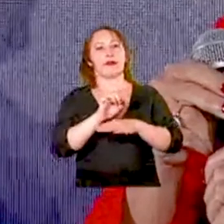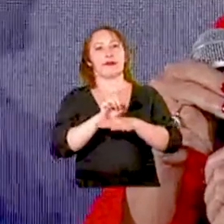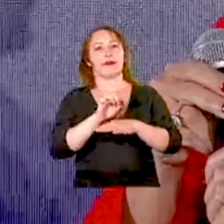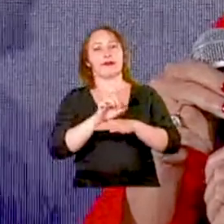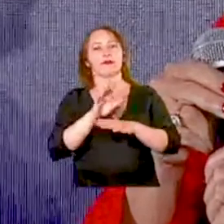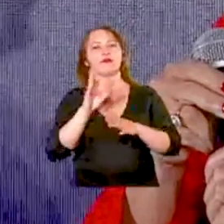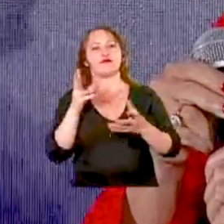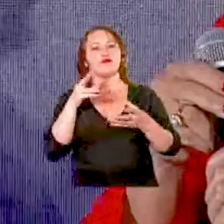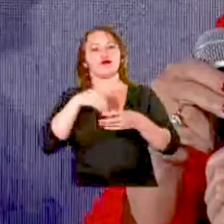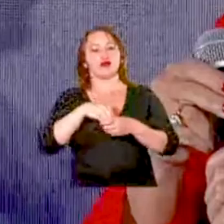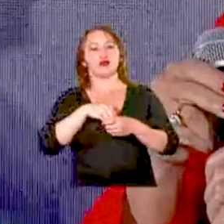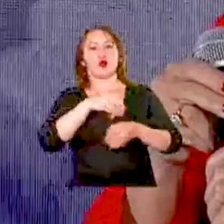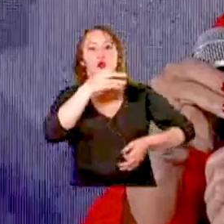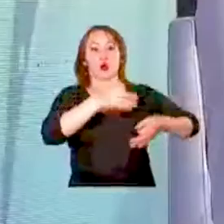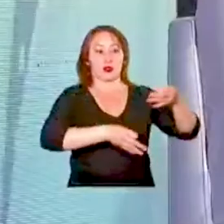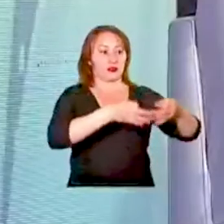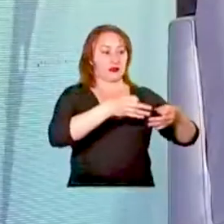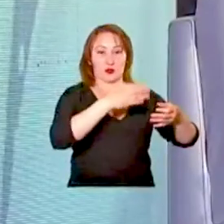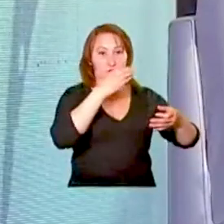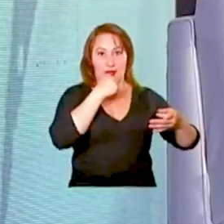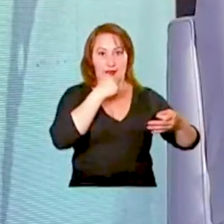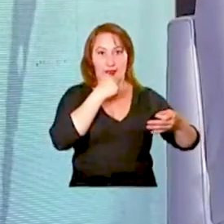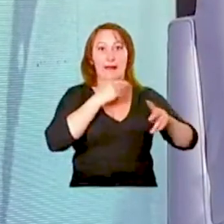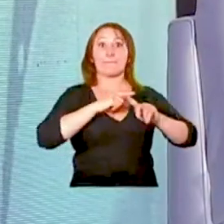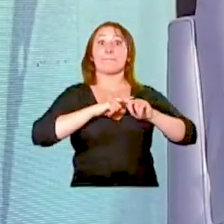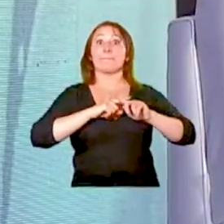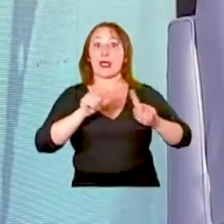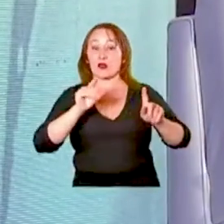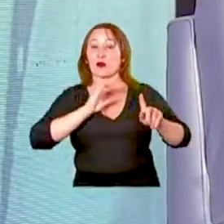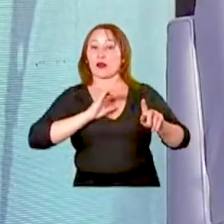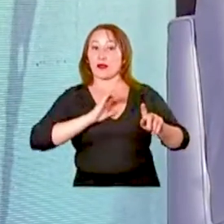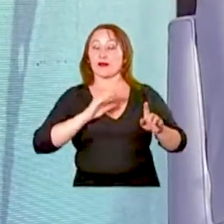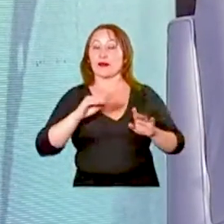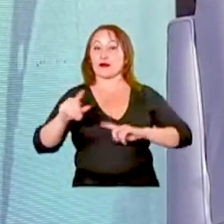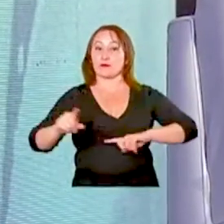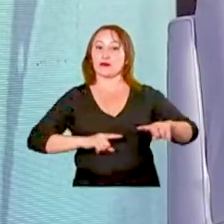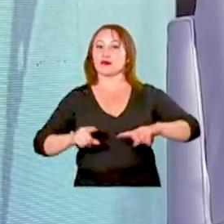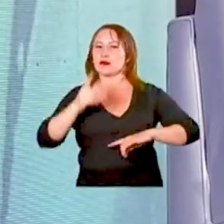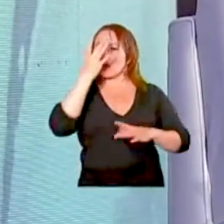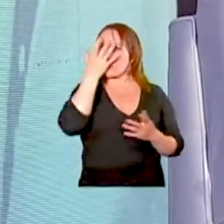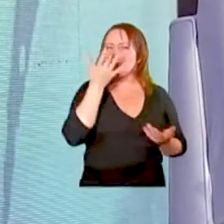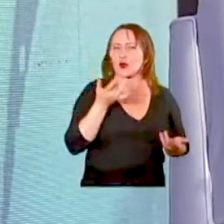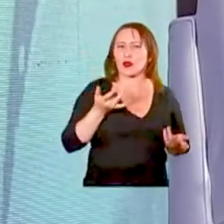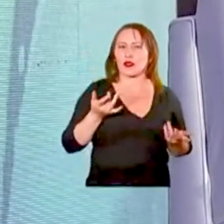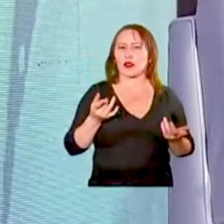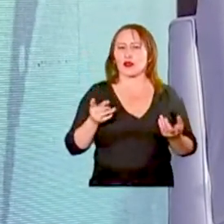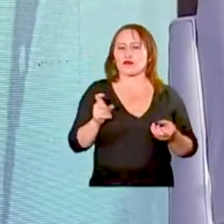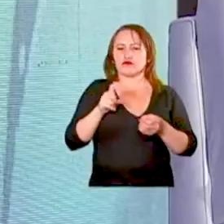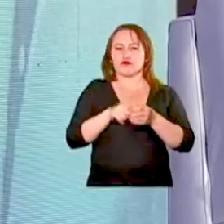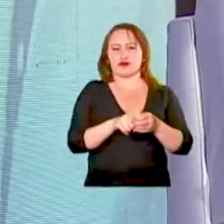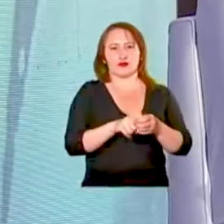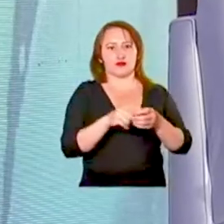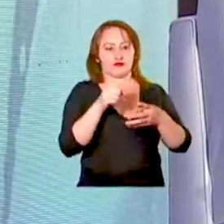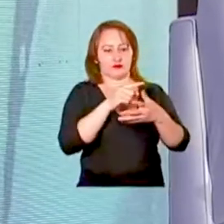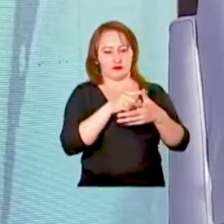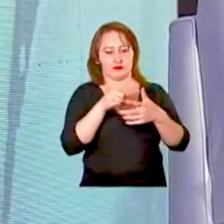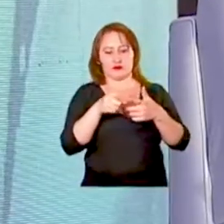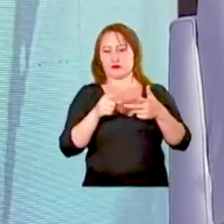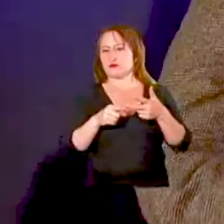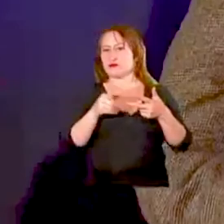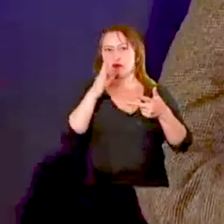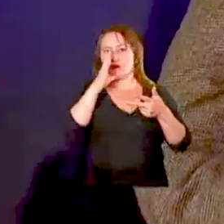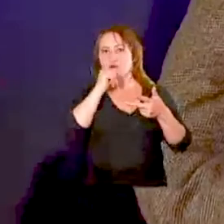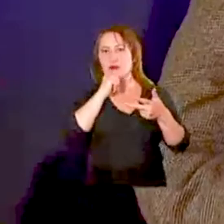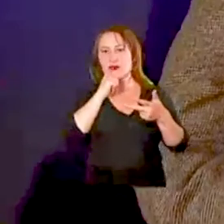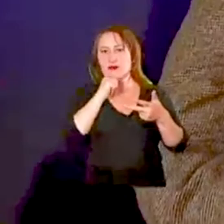de la rama judicial, su carácter administrativo deviene por el hecho de no tener una adscripción ni a la rama legislativa,